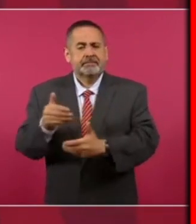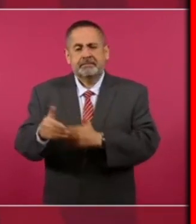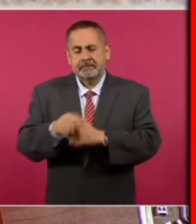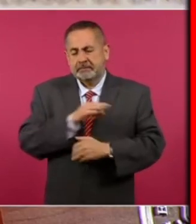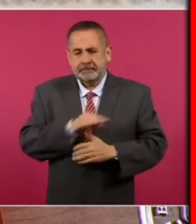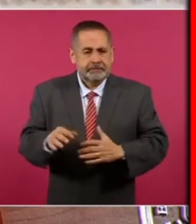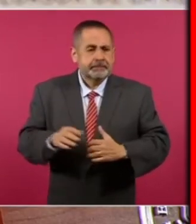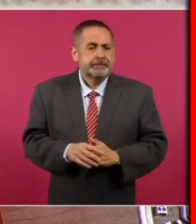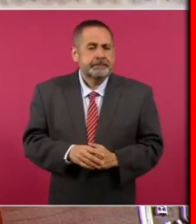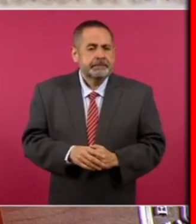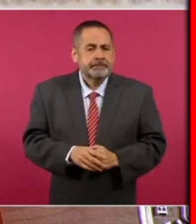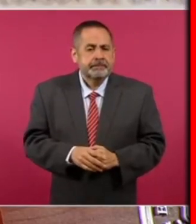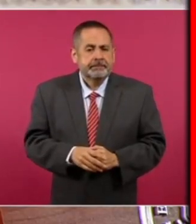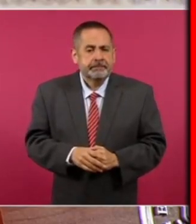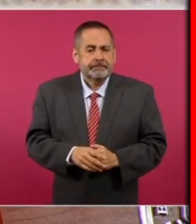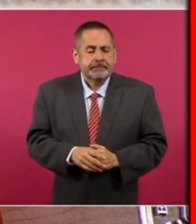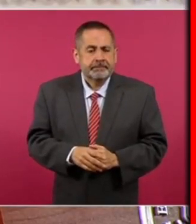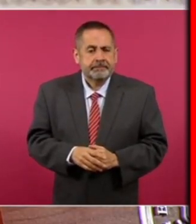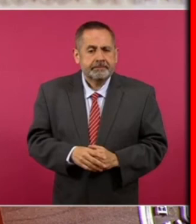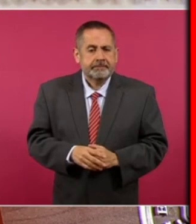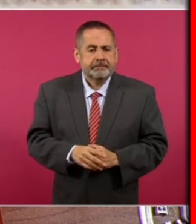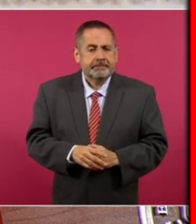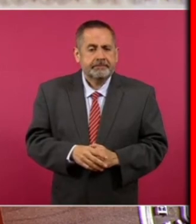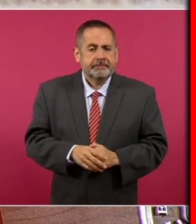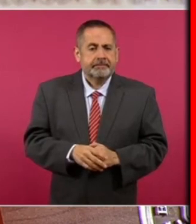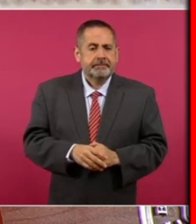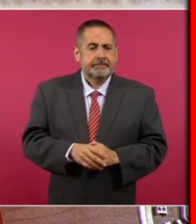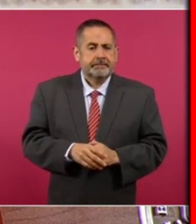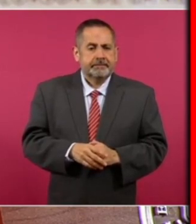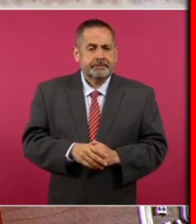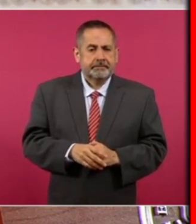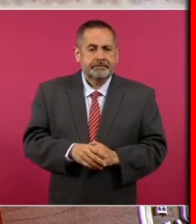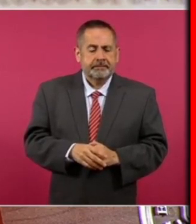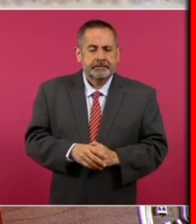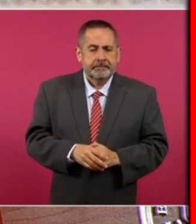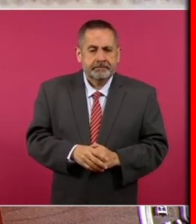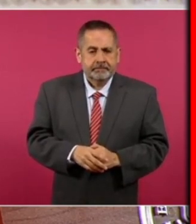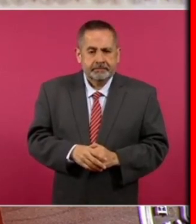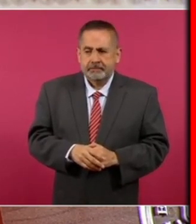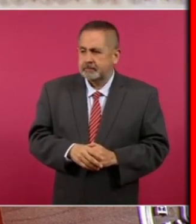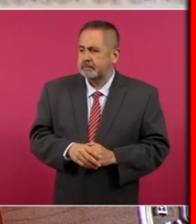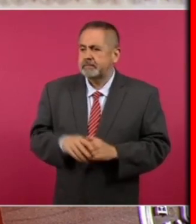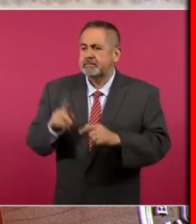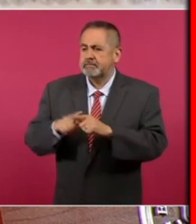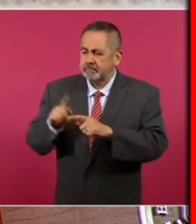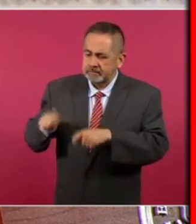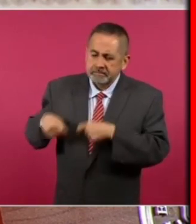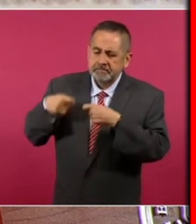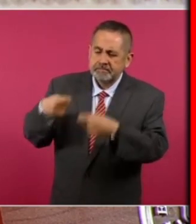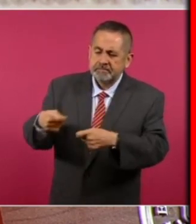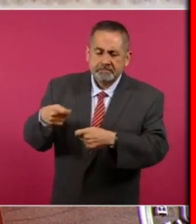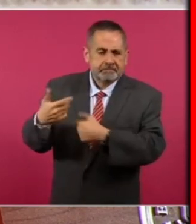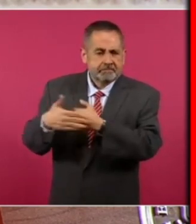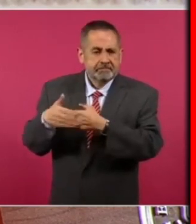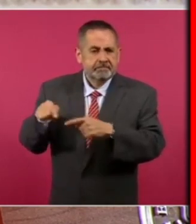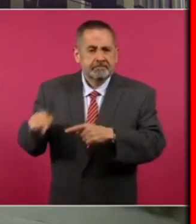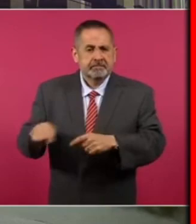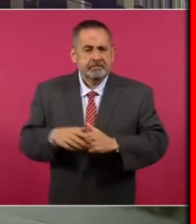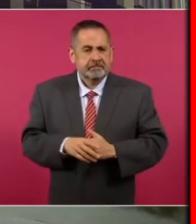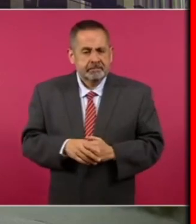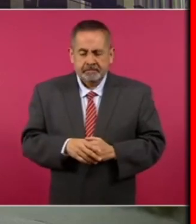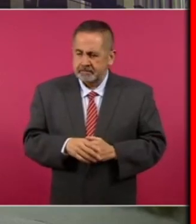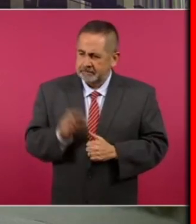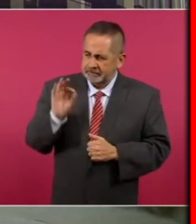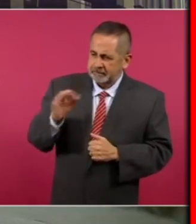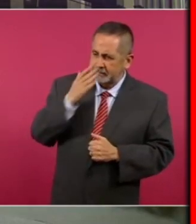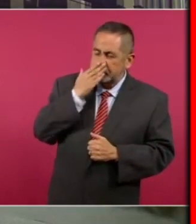Obrador aplaca a reportero enviado por el periódico Universal. Le dice de frente, le dice en su